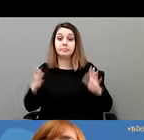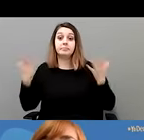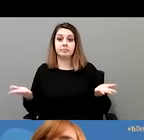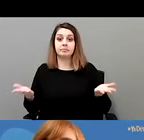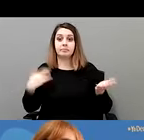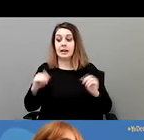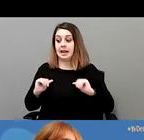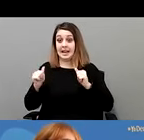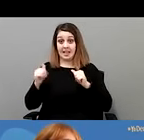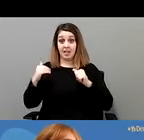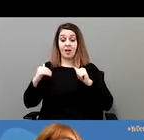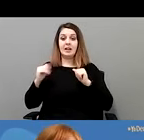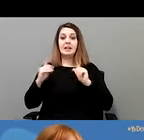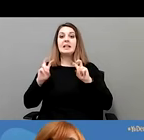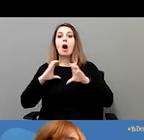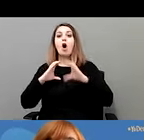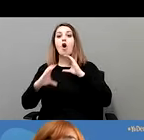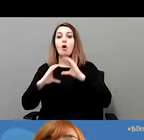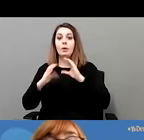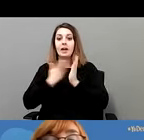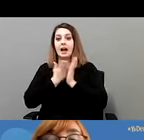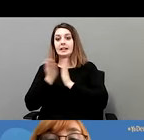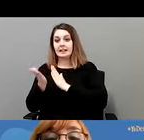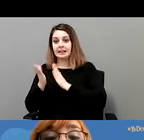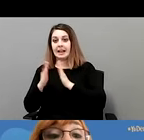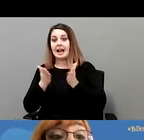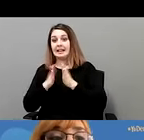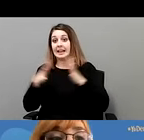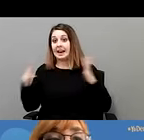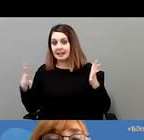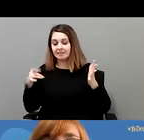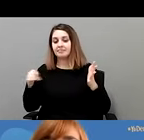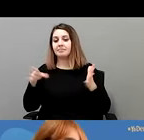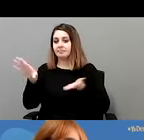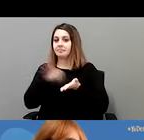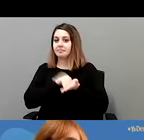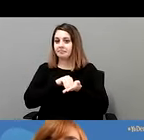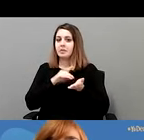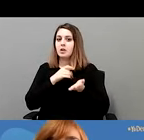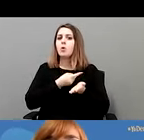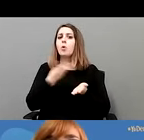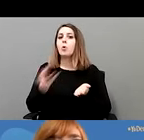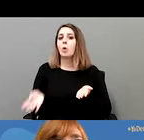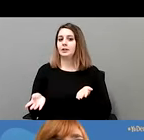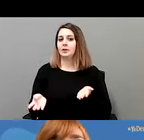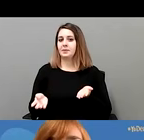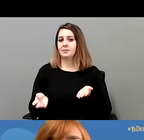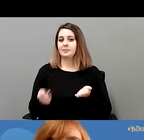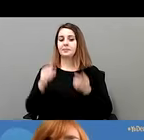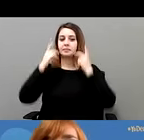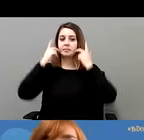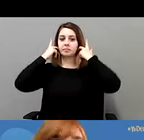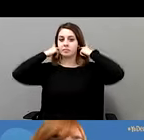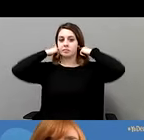sus inicios, la comunicación aumentativa y alternativa quedaba recogida. ¿Qué cuantía? Fijaros lo curioso. No se tiene ni